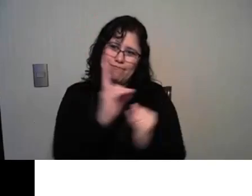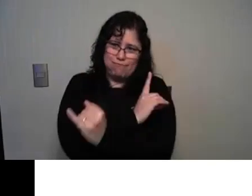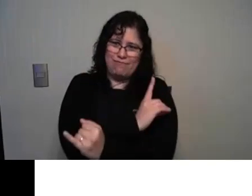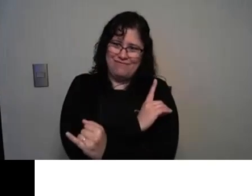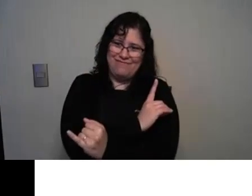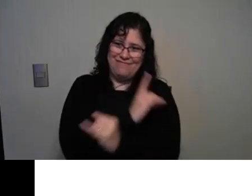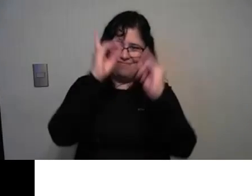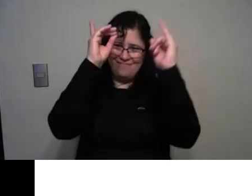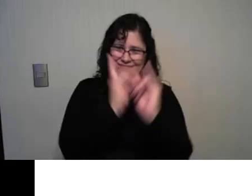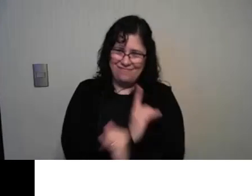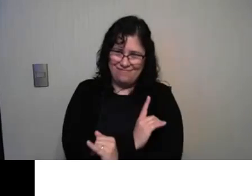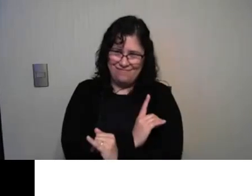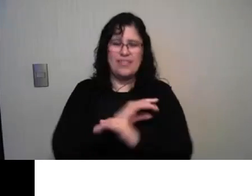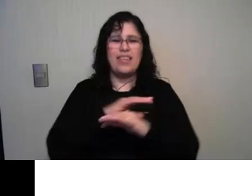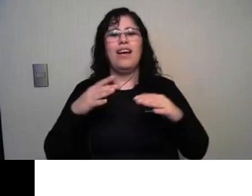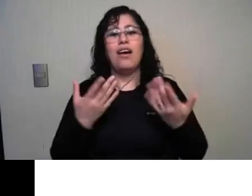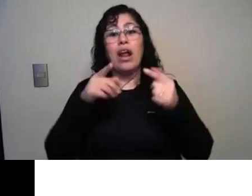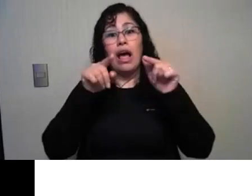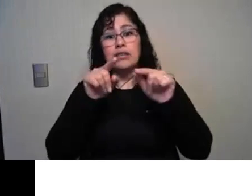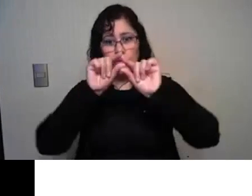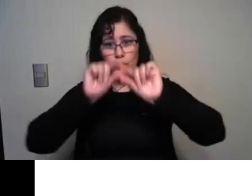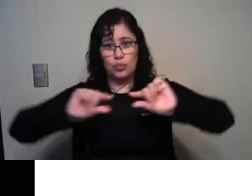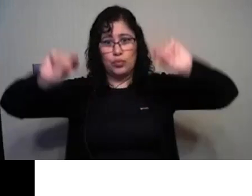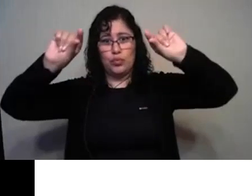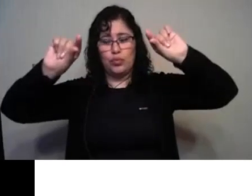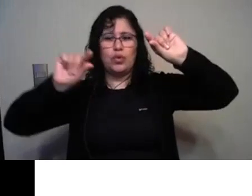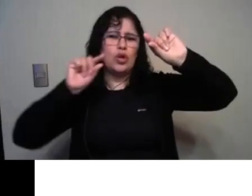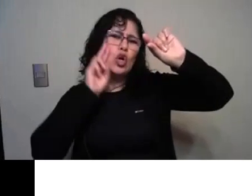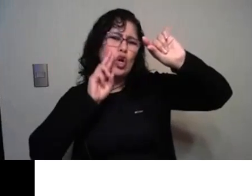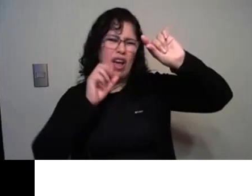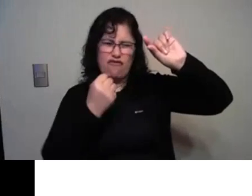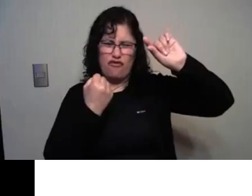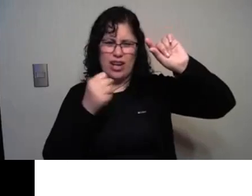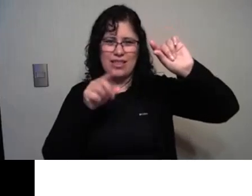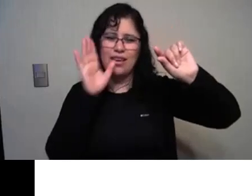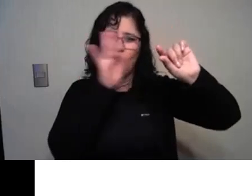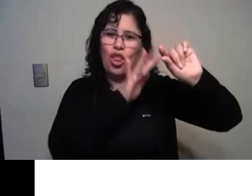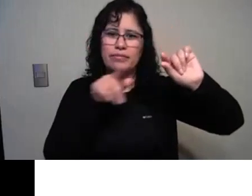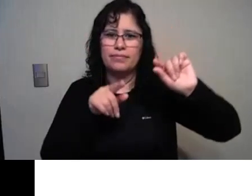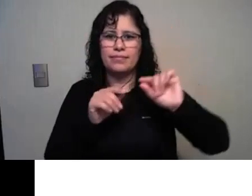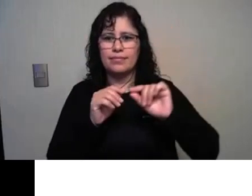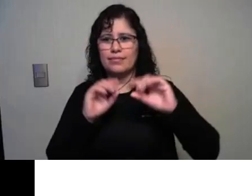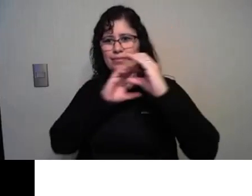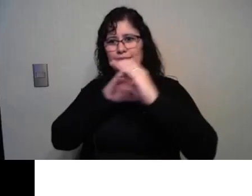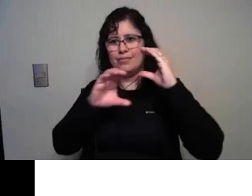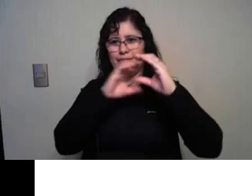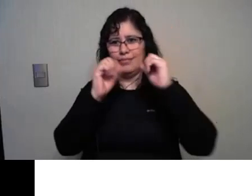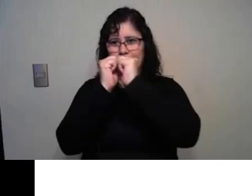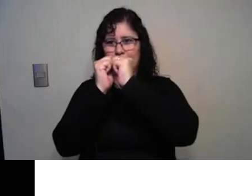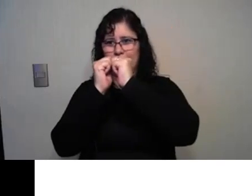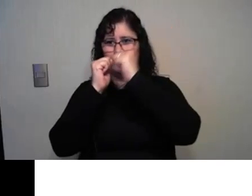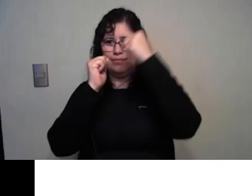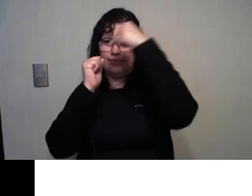esta gran estructura y principal estructura que va a comunicar un hemisferio cerebral con